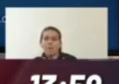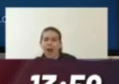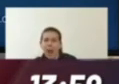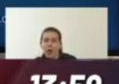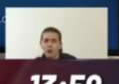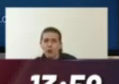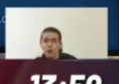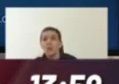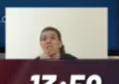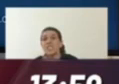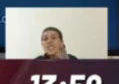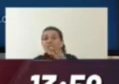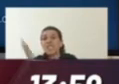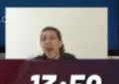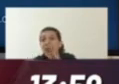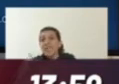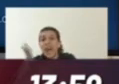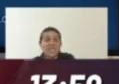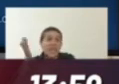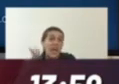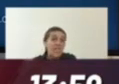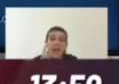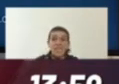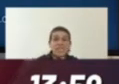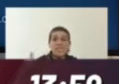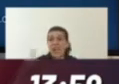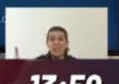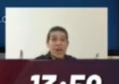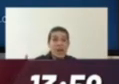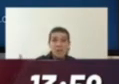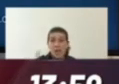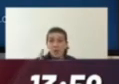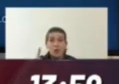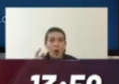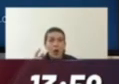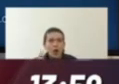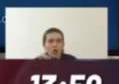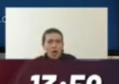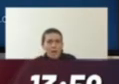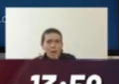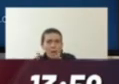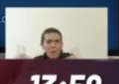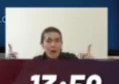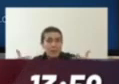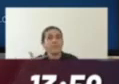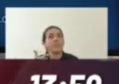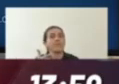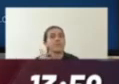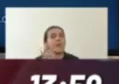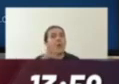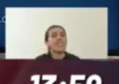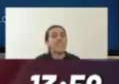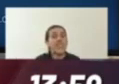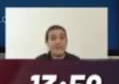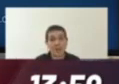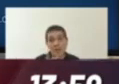distanciamiento social lo único que hacemos es crecer en casos. Este es el caso de Santa Fe. Salí de las dos